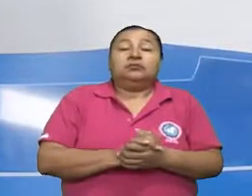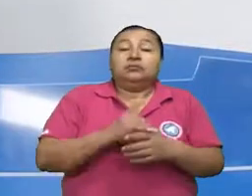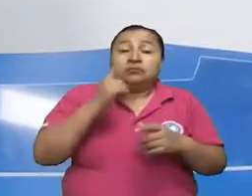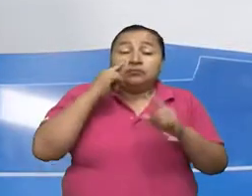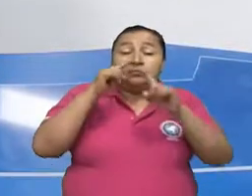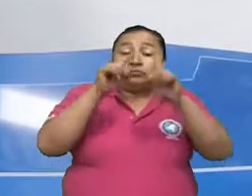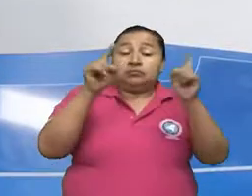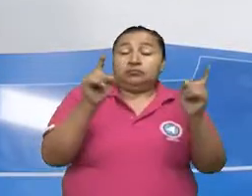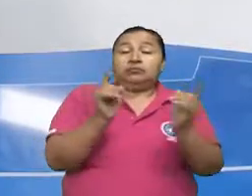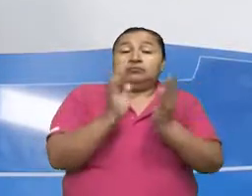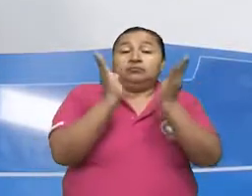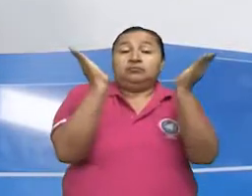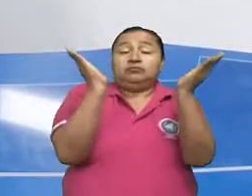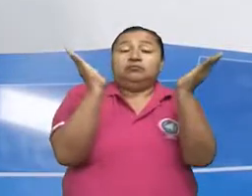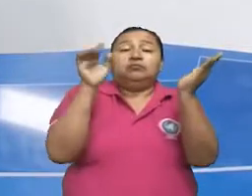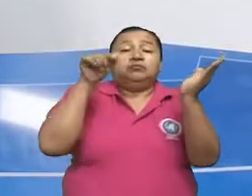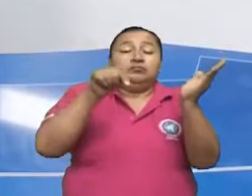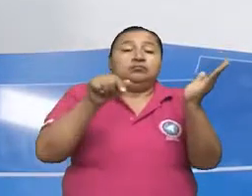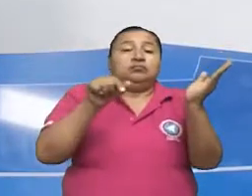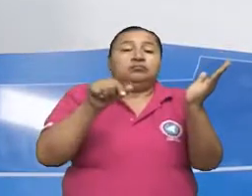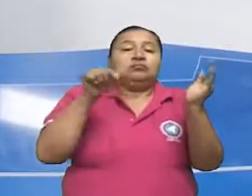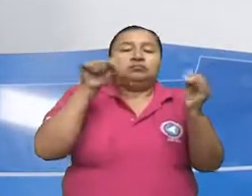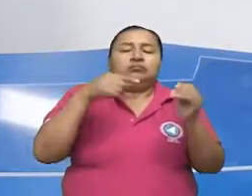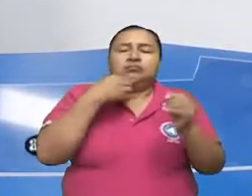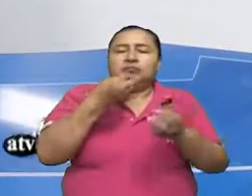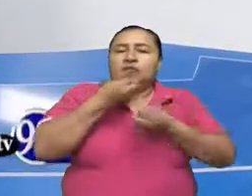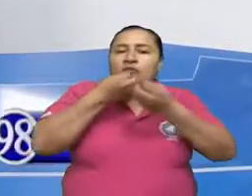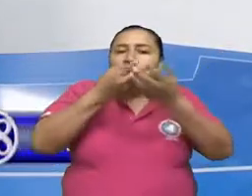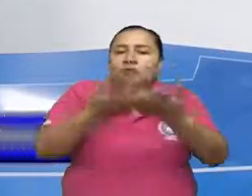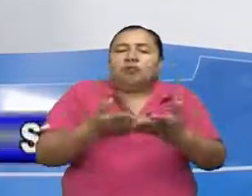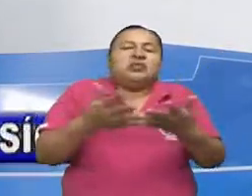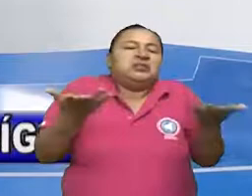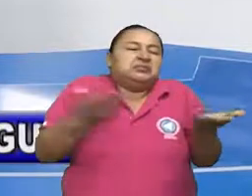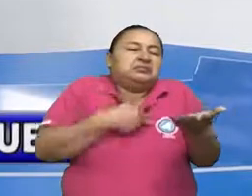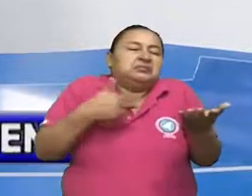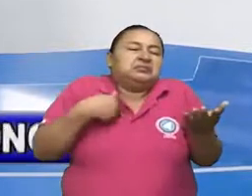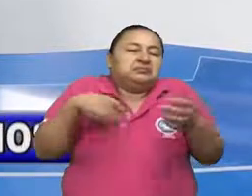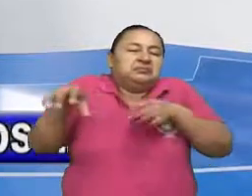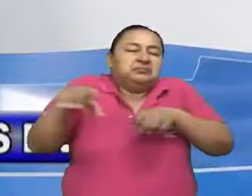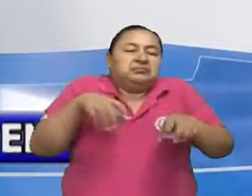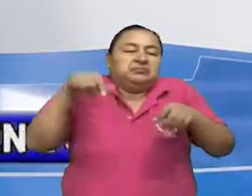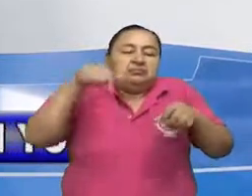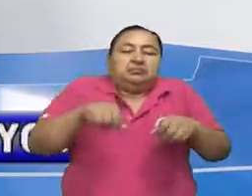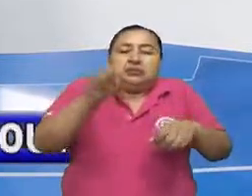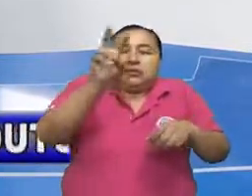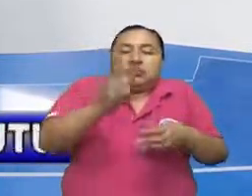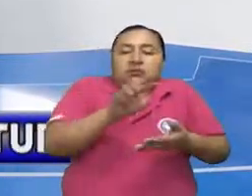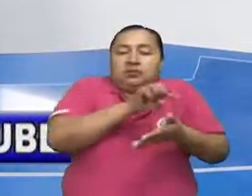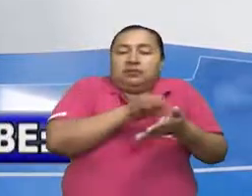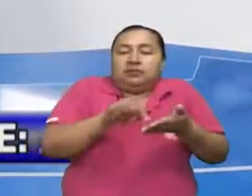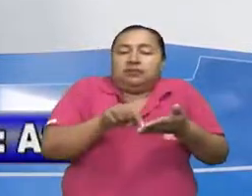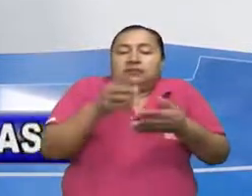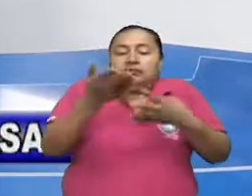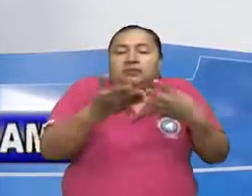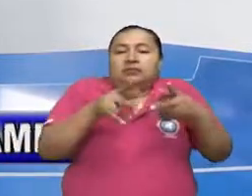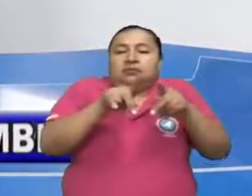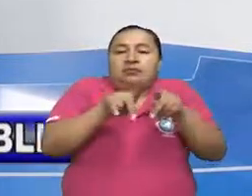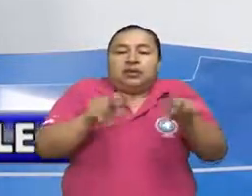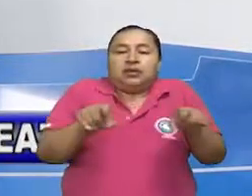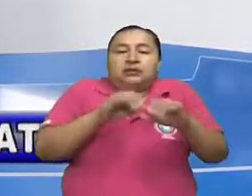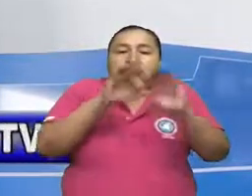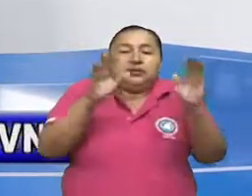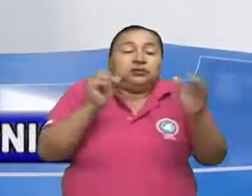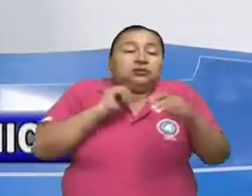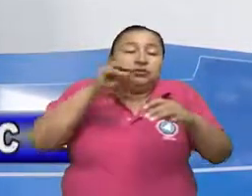Procuraduría para la Defensa de los Derechos Humanos brindó un informe sobre las acciones realizadas en la segunda fase del Plan de Atención Integral a